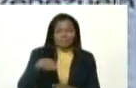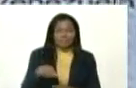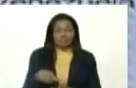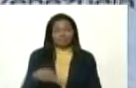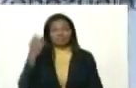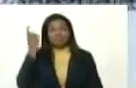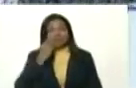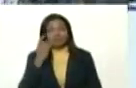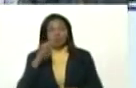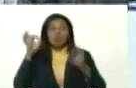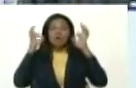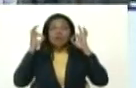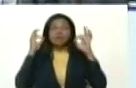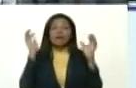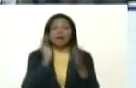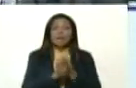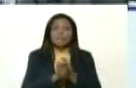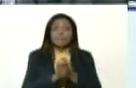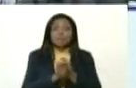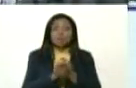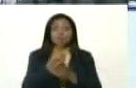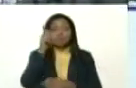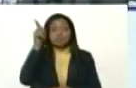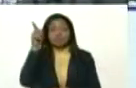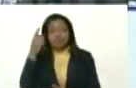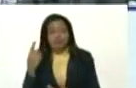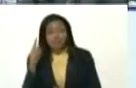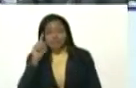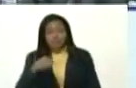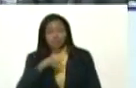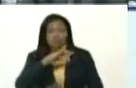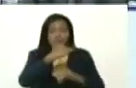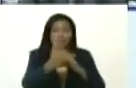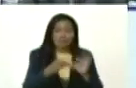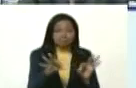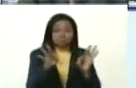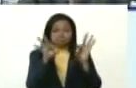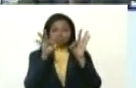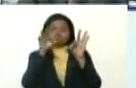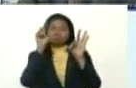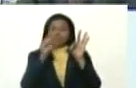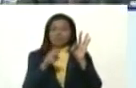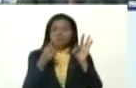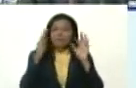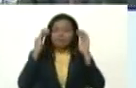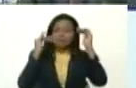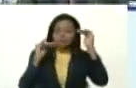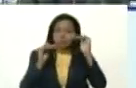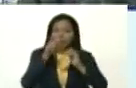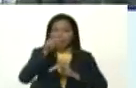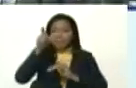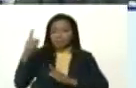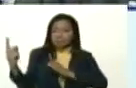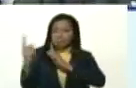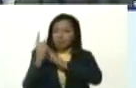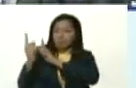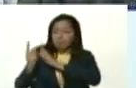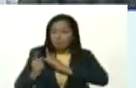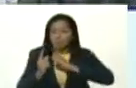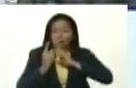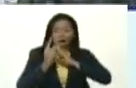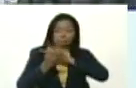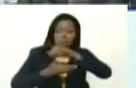Darío, Erika, compañeros de La Vega, el plan especial de atención a las víctimas de la